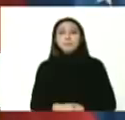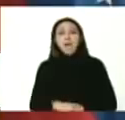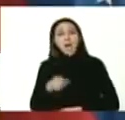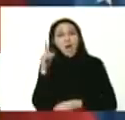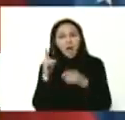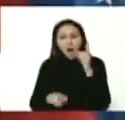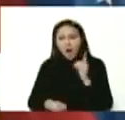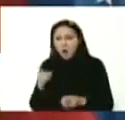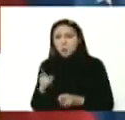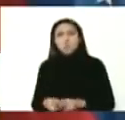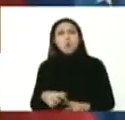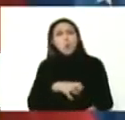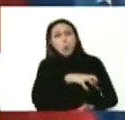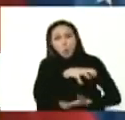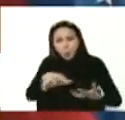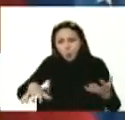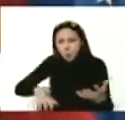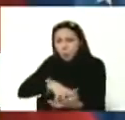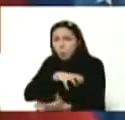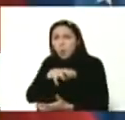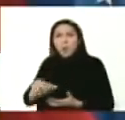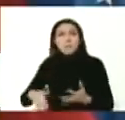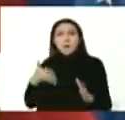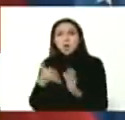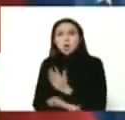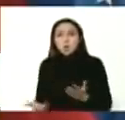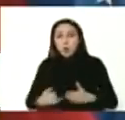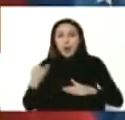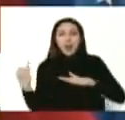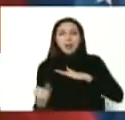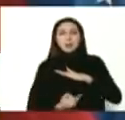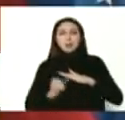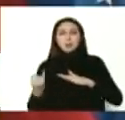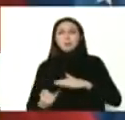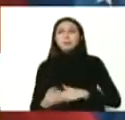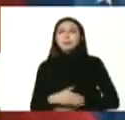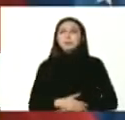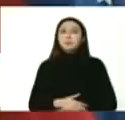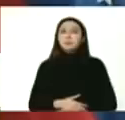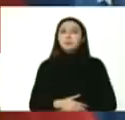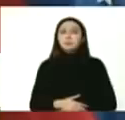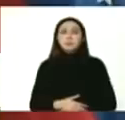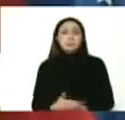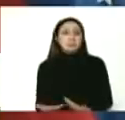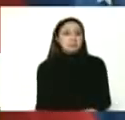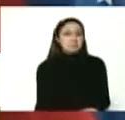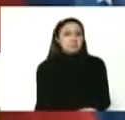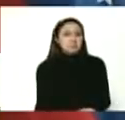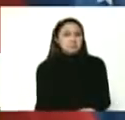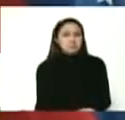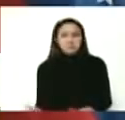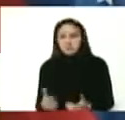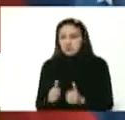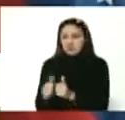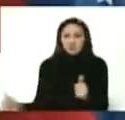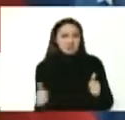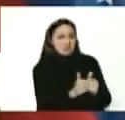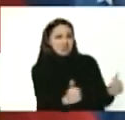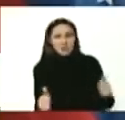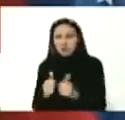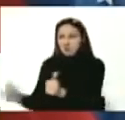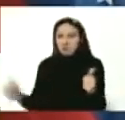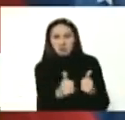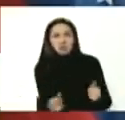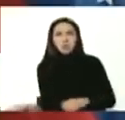algunos inconvenientes en que tribunales no pueden ser arte parte, juez,